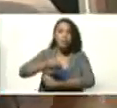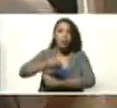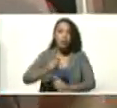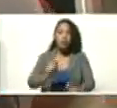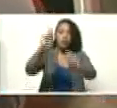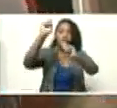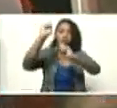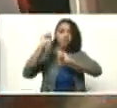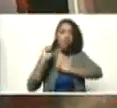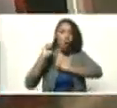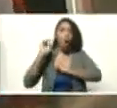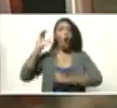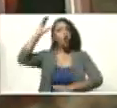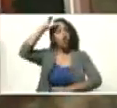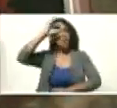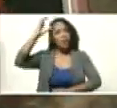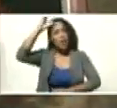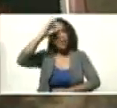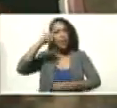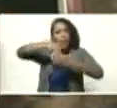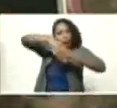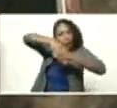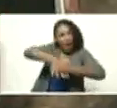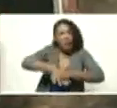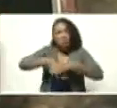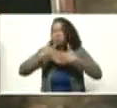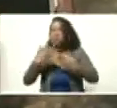con conciencia de la raíz que